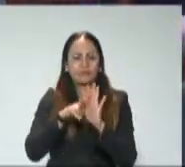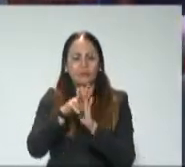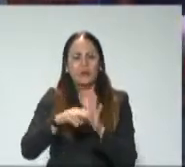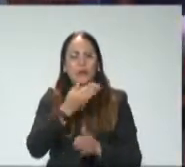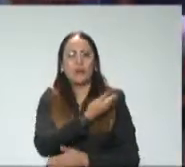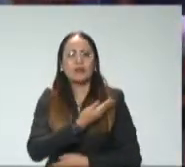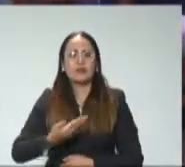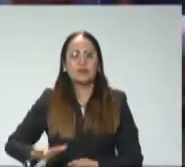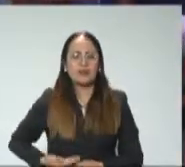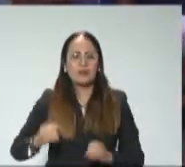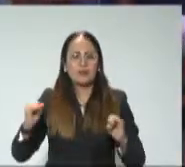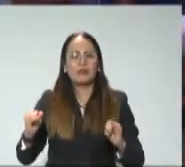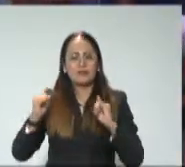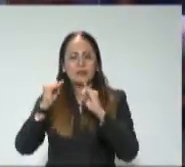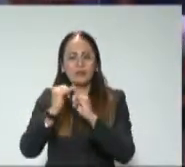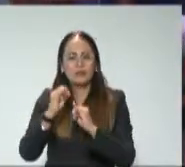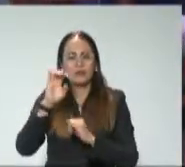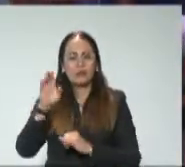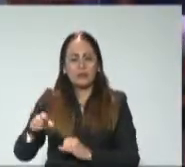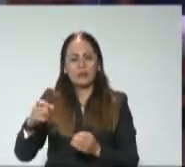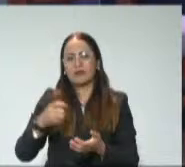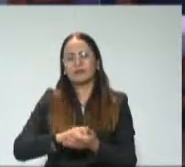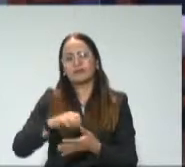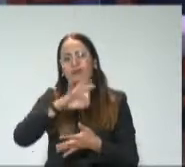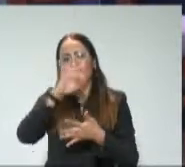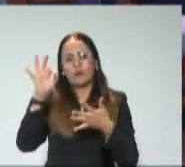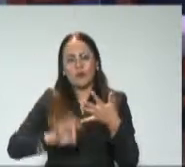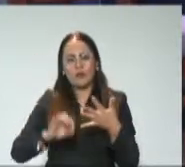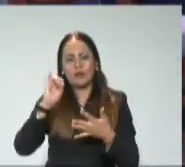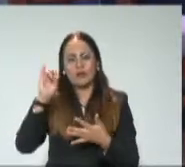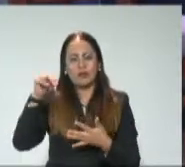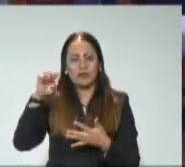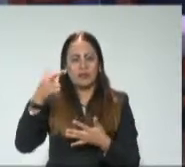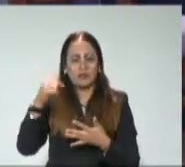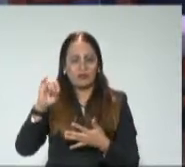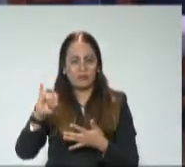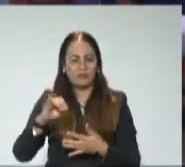presidente del Instituto Nacional de estadística y